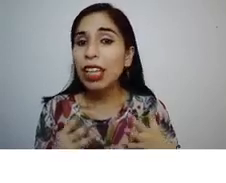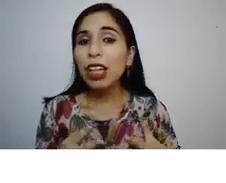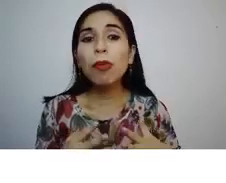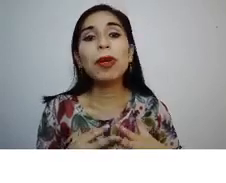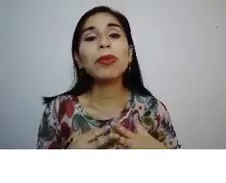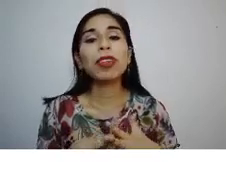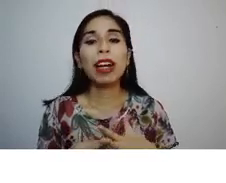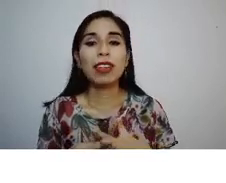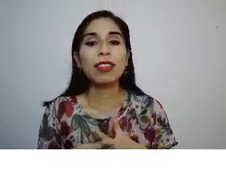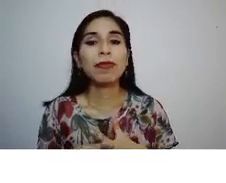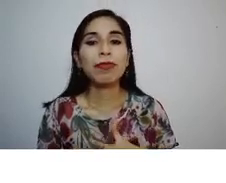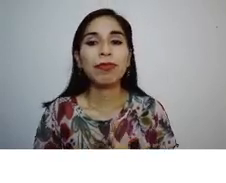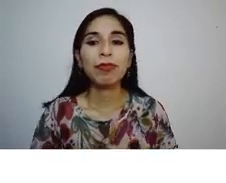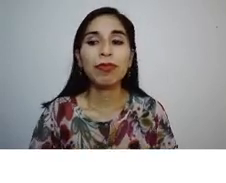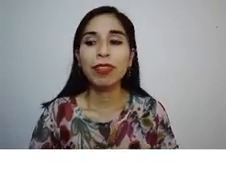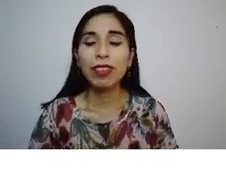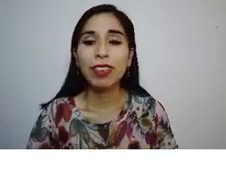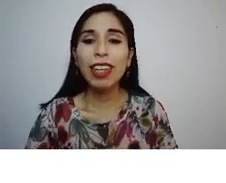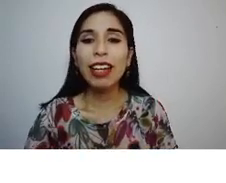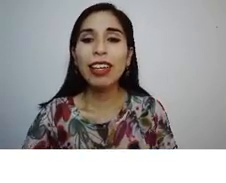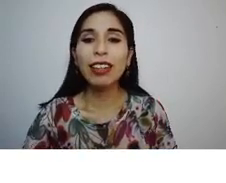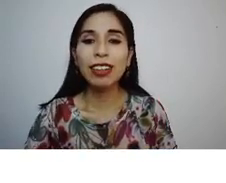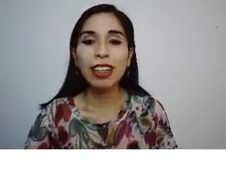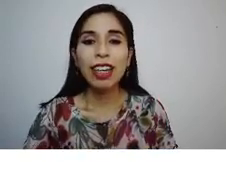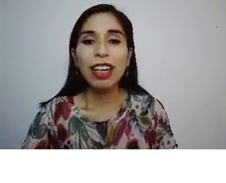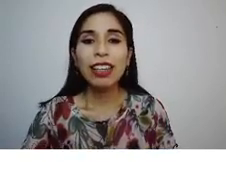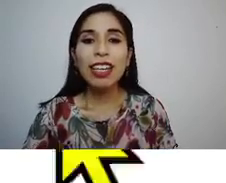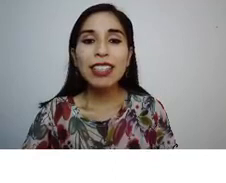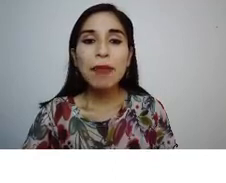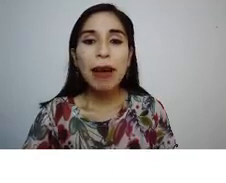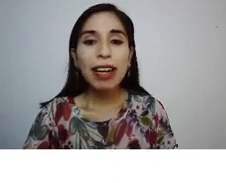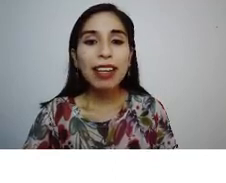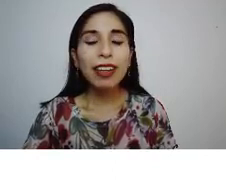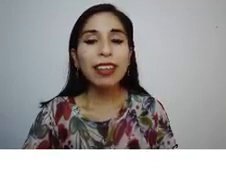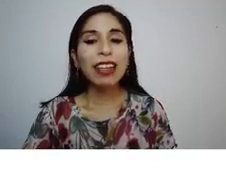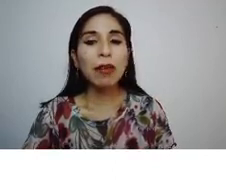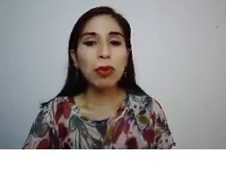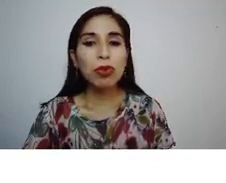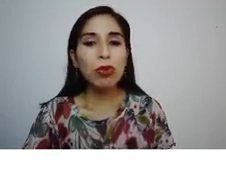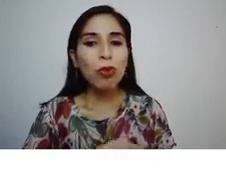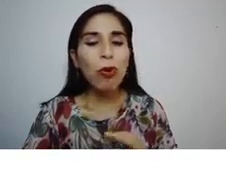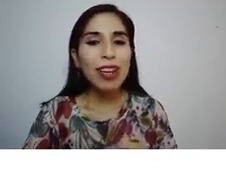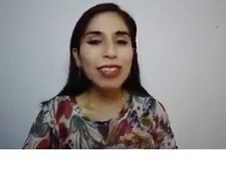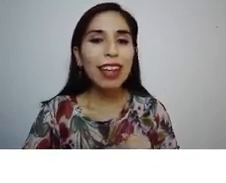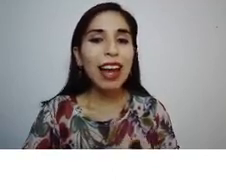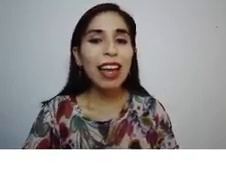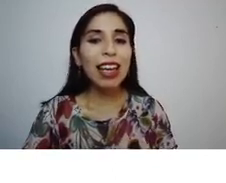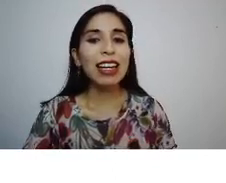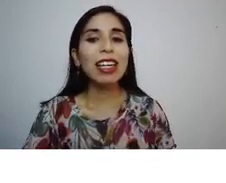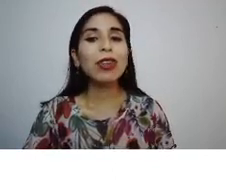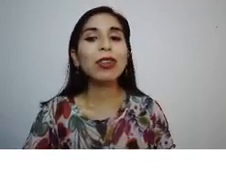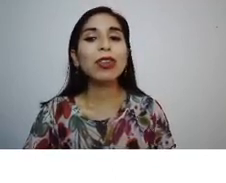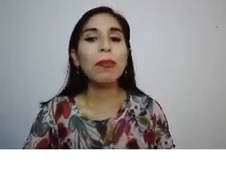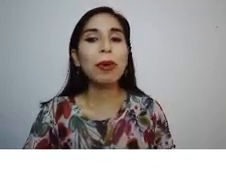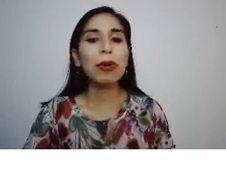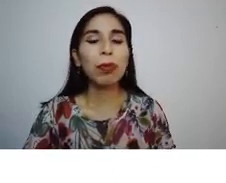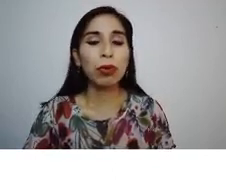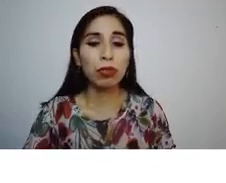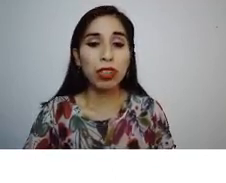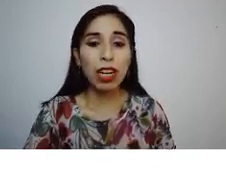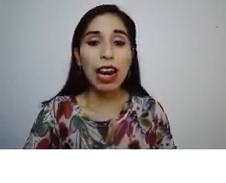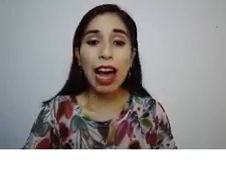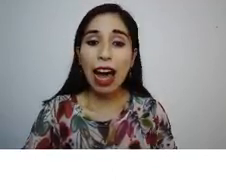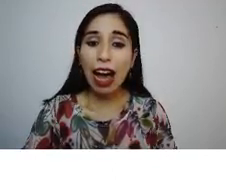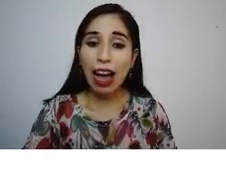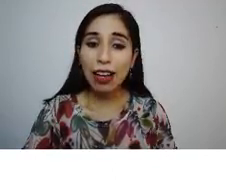quiero preguntarles de aquí de esta imagen que tenemos cuál será el icono de power